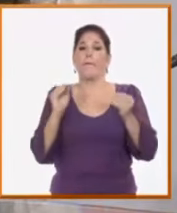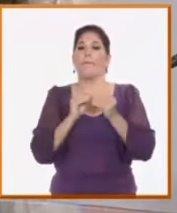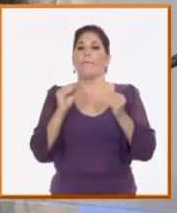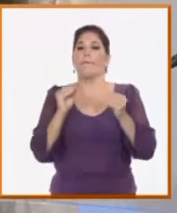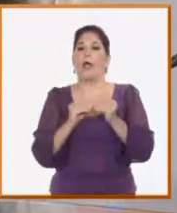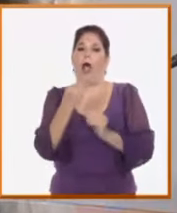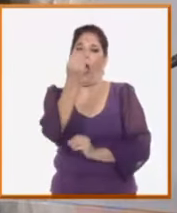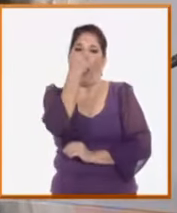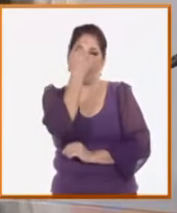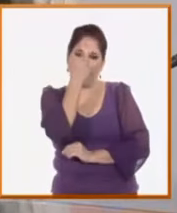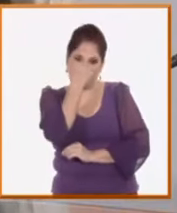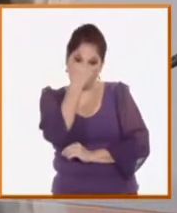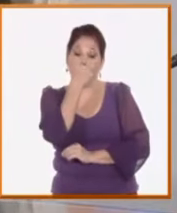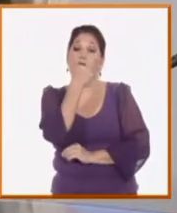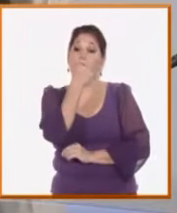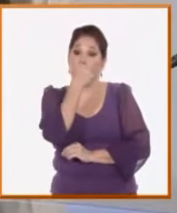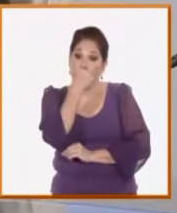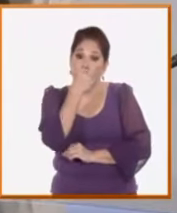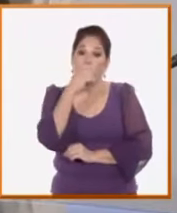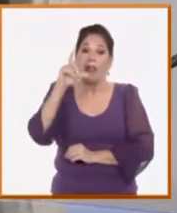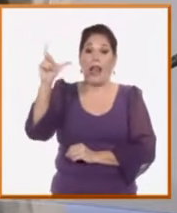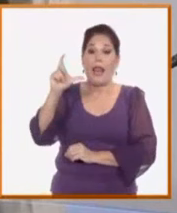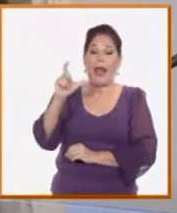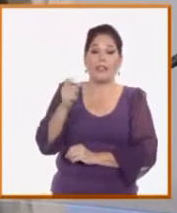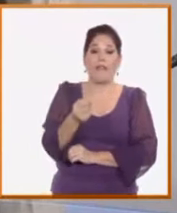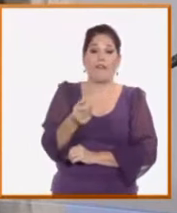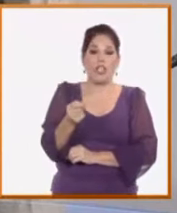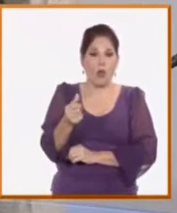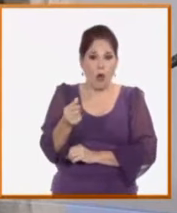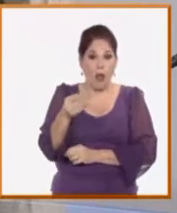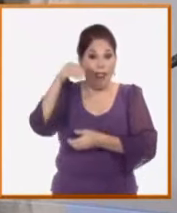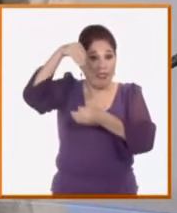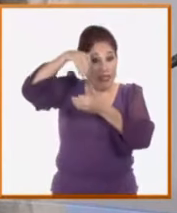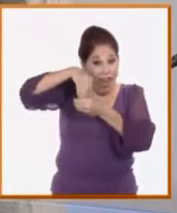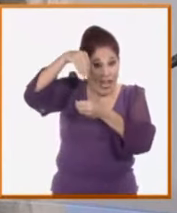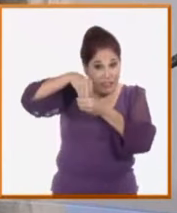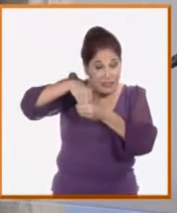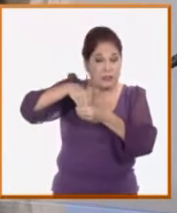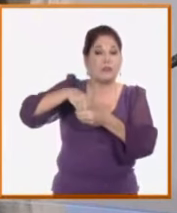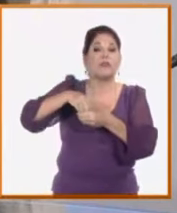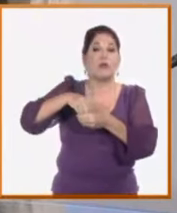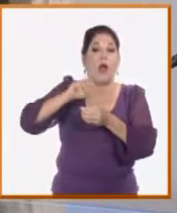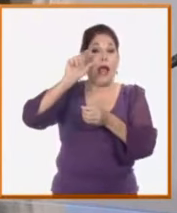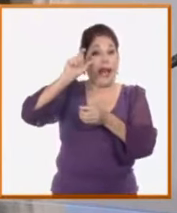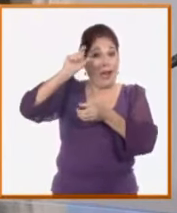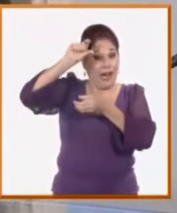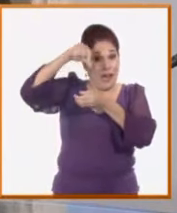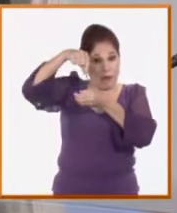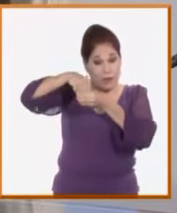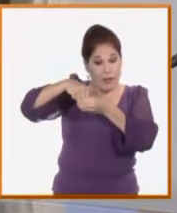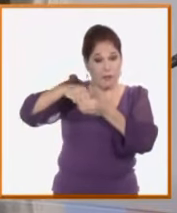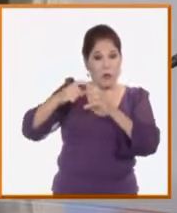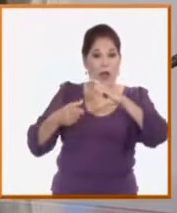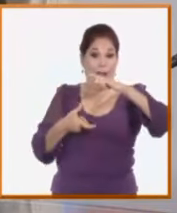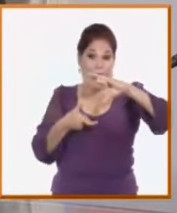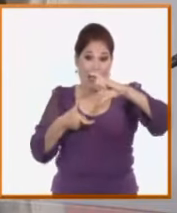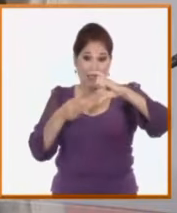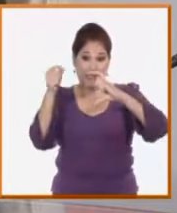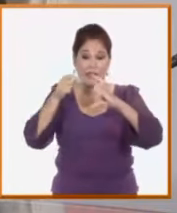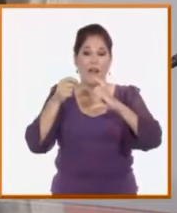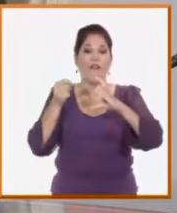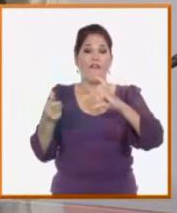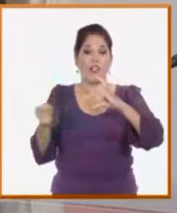alimentos es decir con latas de frijoles con drogas vacío las cápsulas venían dentro de esas latas